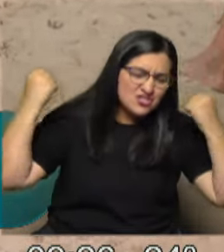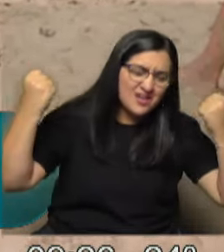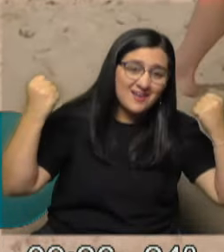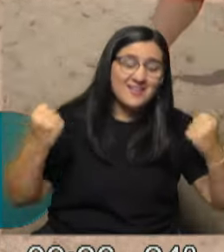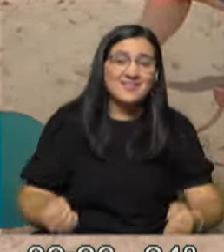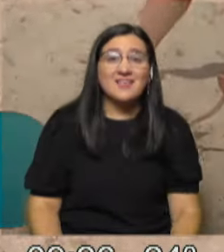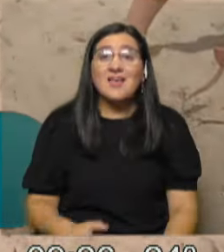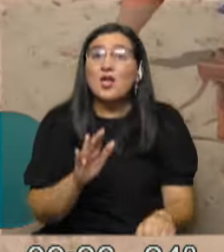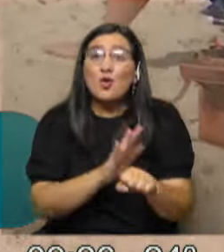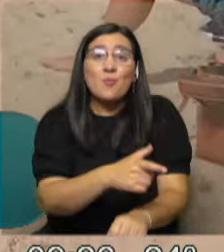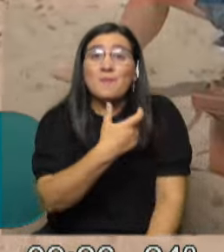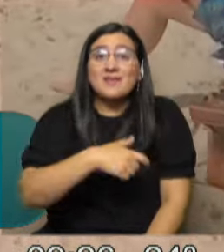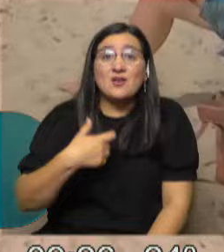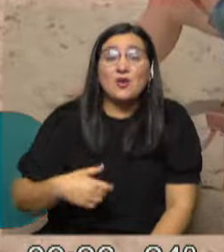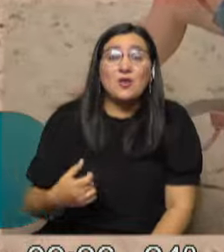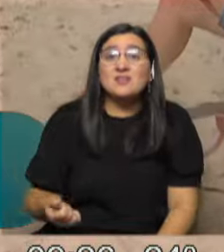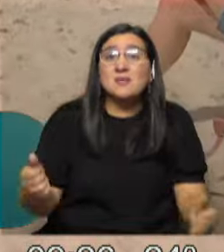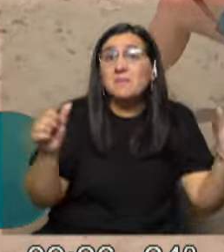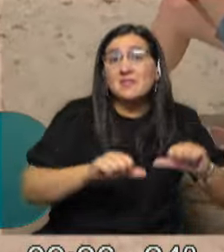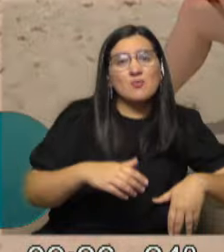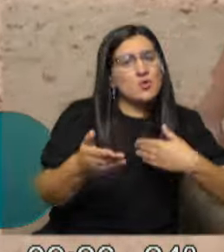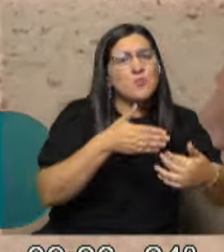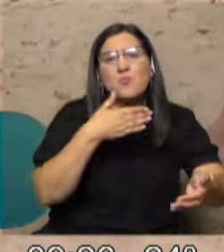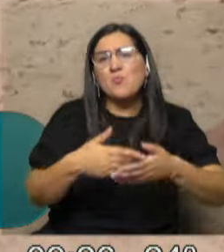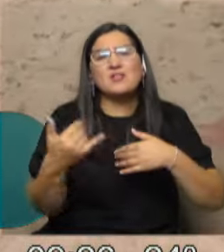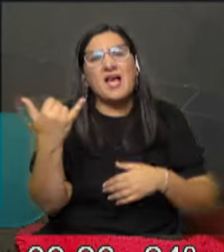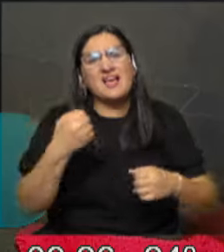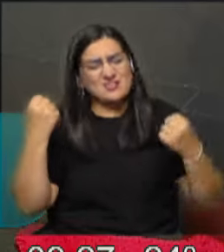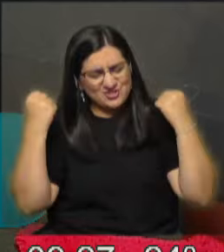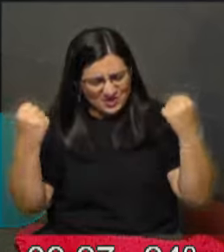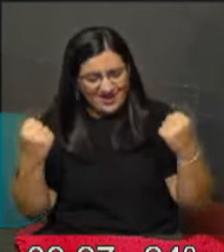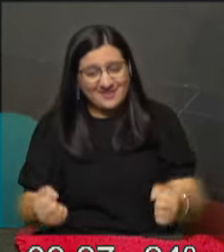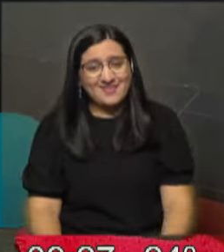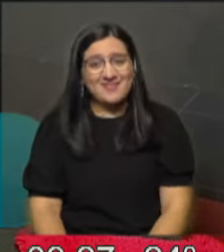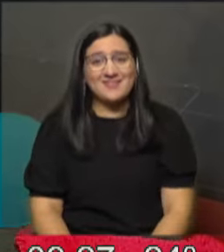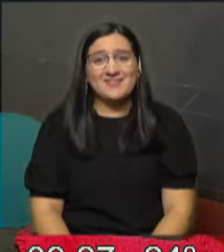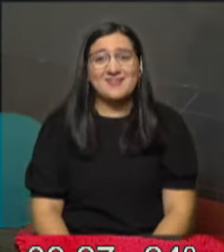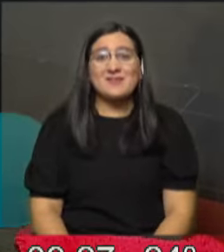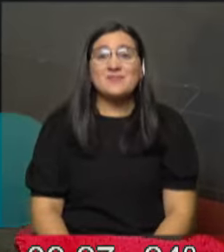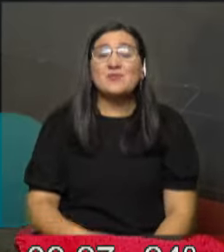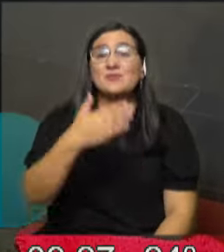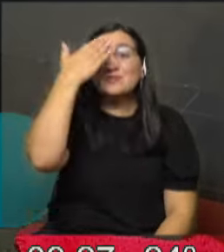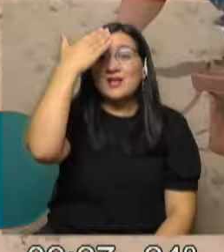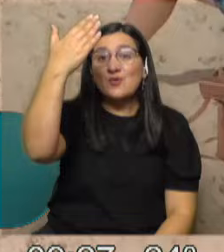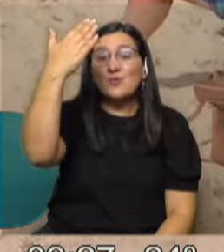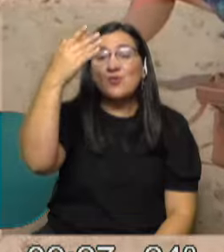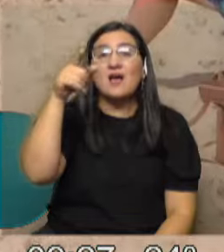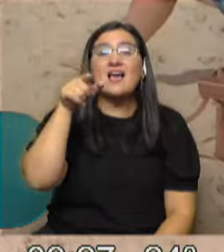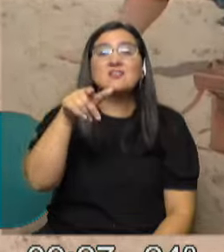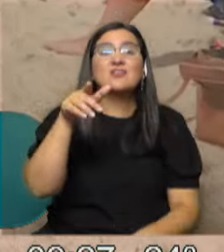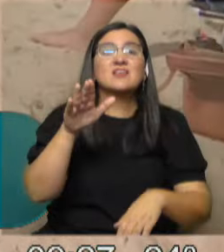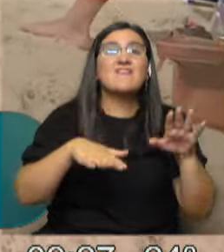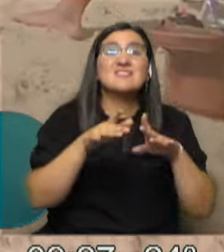Es como Peñarol, ¿viste? Perdemos igual, pero tenemos hinchada, la gente va. Y un saludo a esos que a veces lo